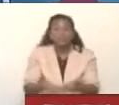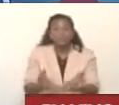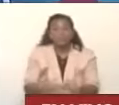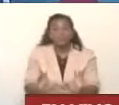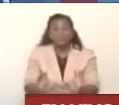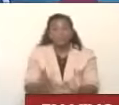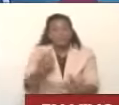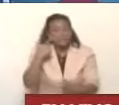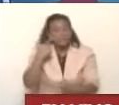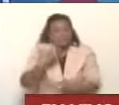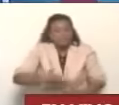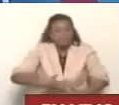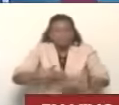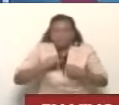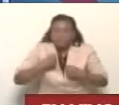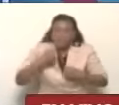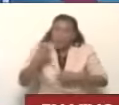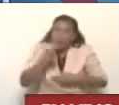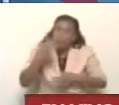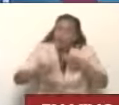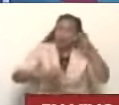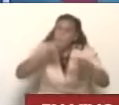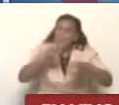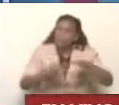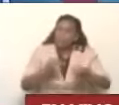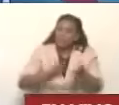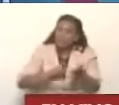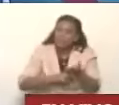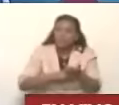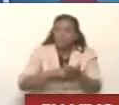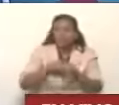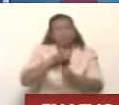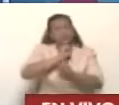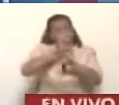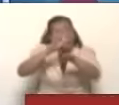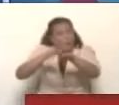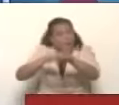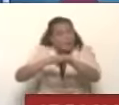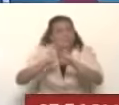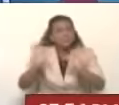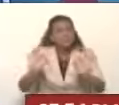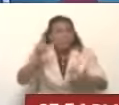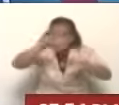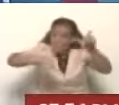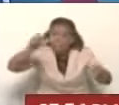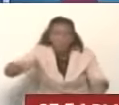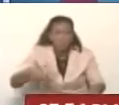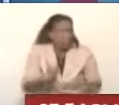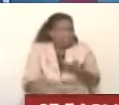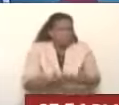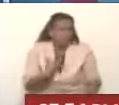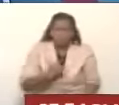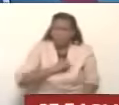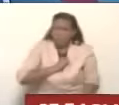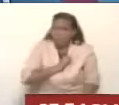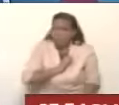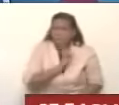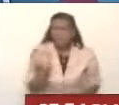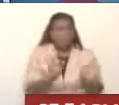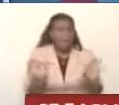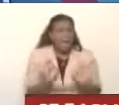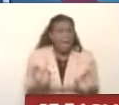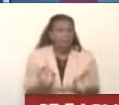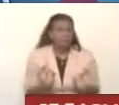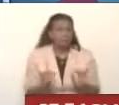de indignación y de búsqueda de justicia. Porque yo digo, si esta gente no le temía